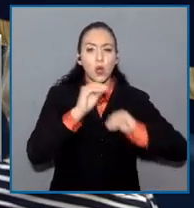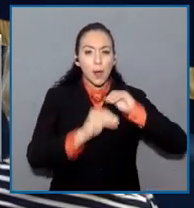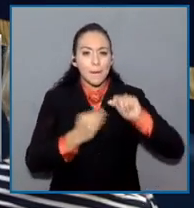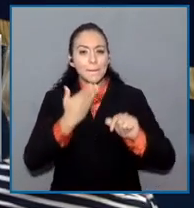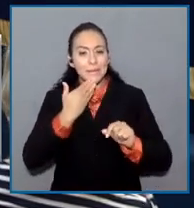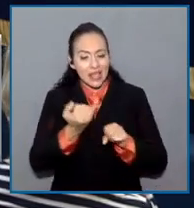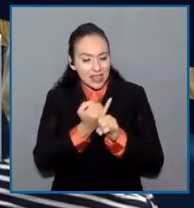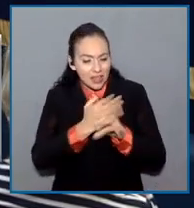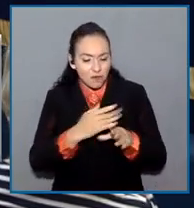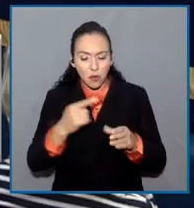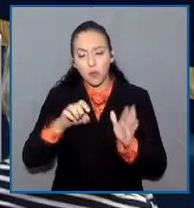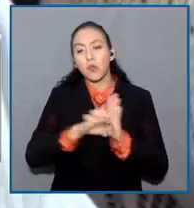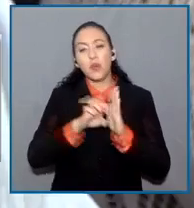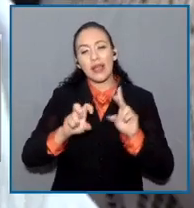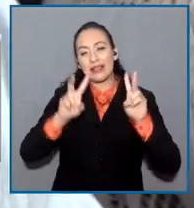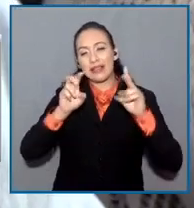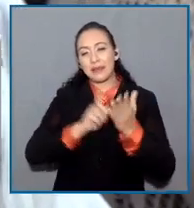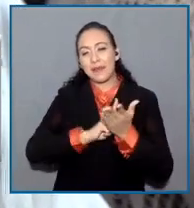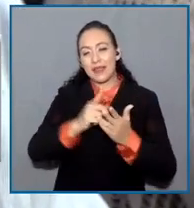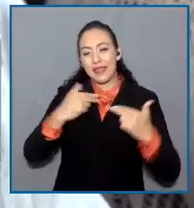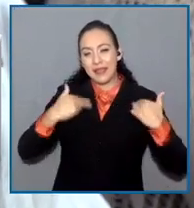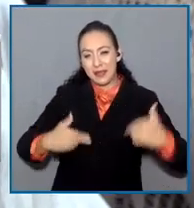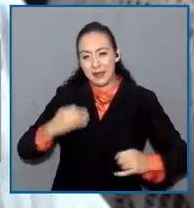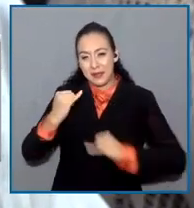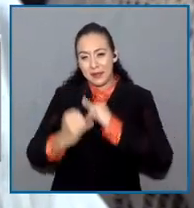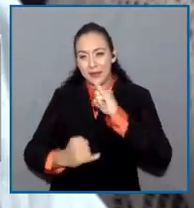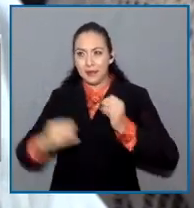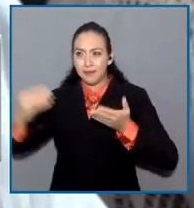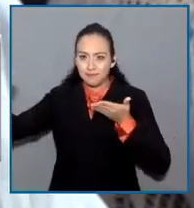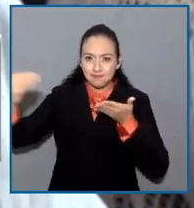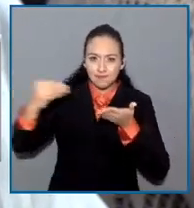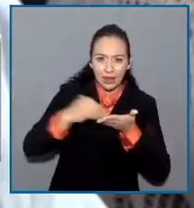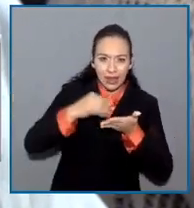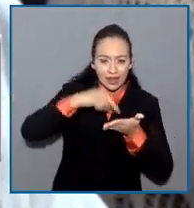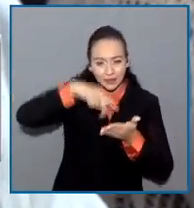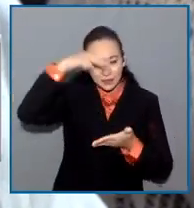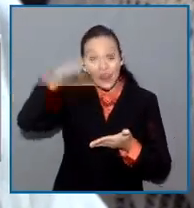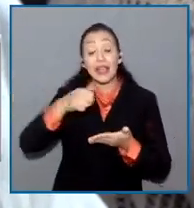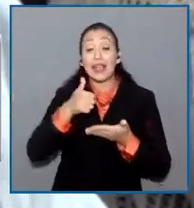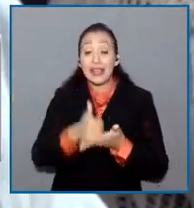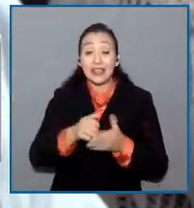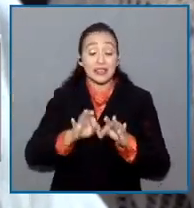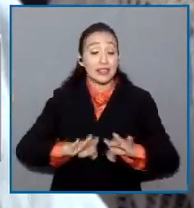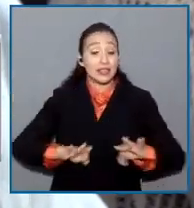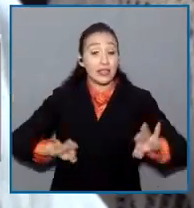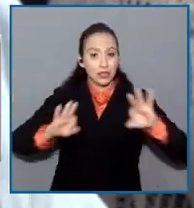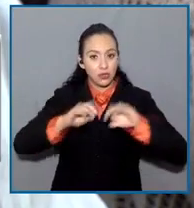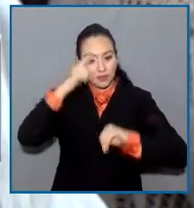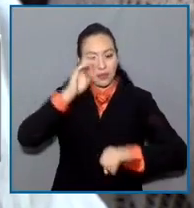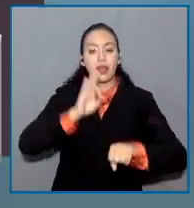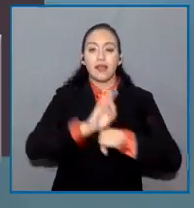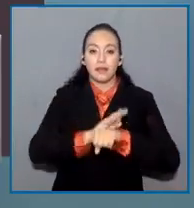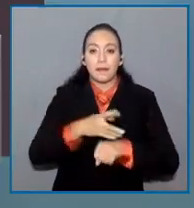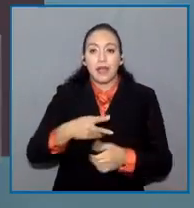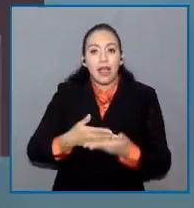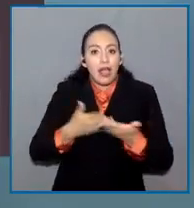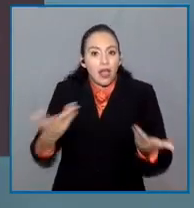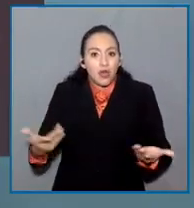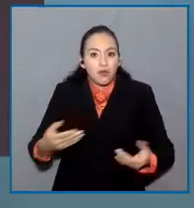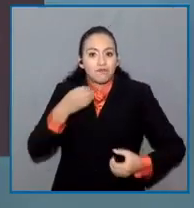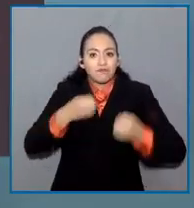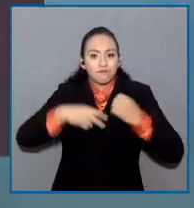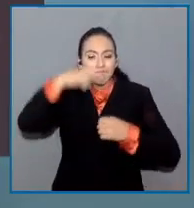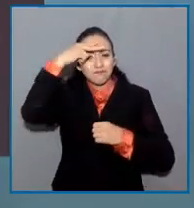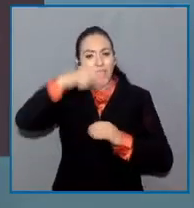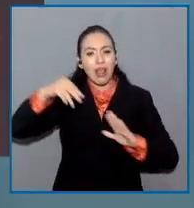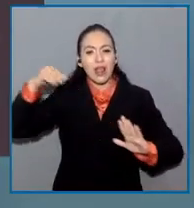jurídicos no debe ser pretexto para atentar contra la independencia judicial, como está ocurriendo actualmente en México. Así lo